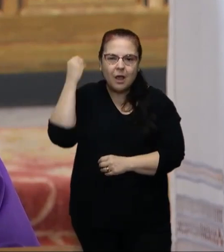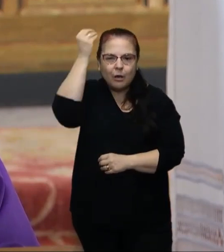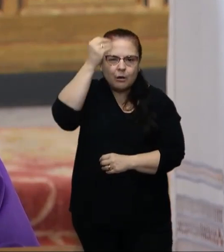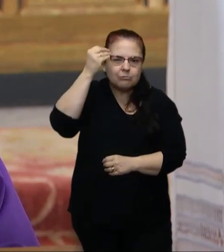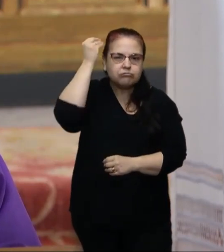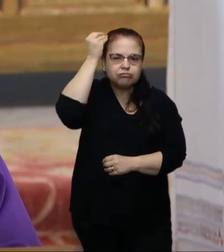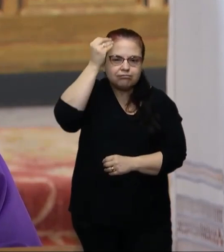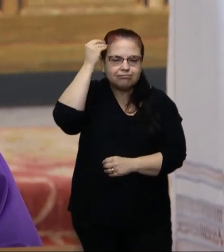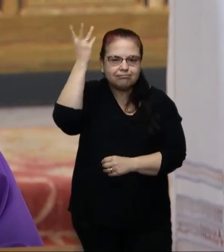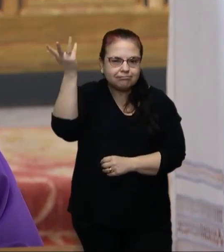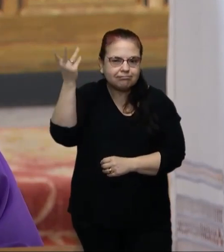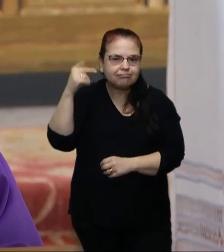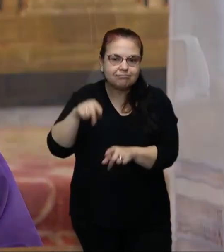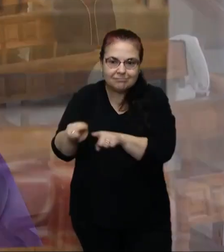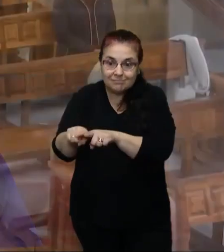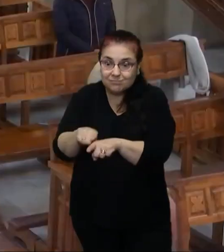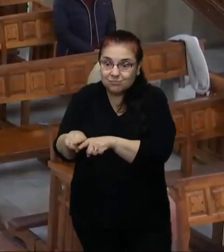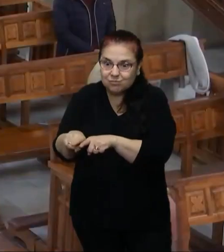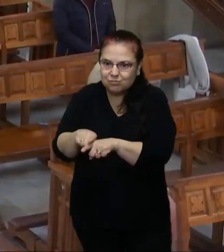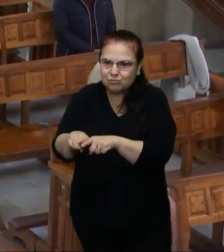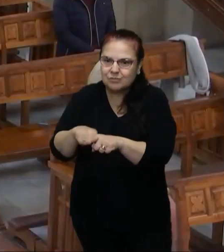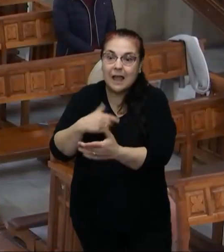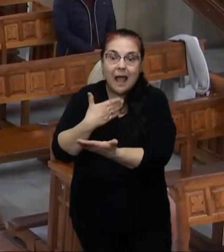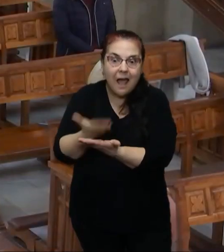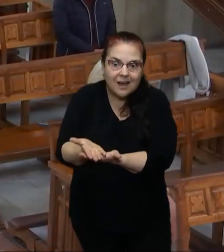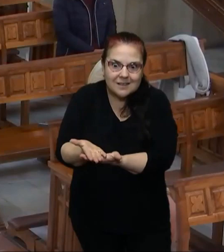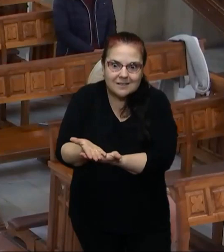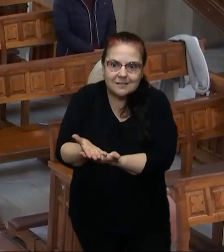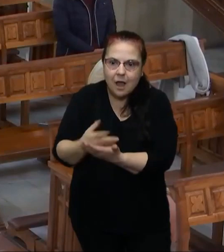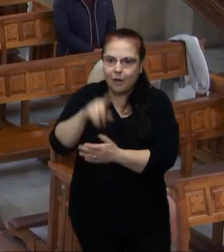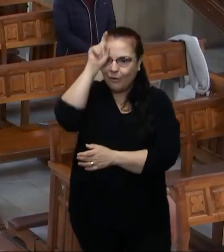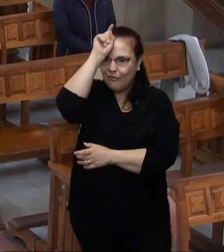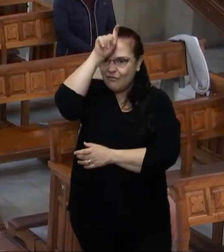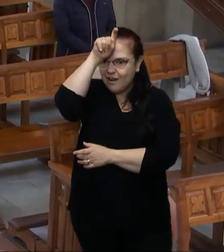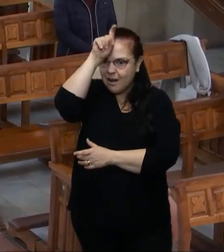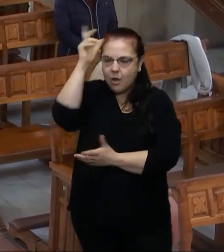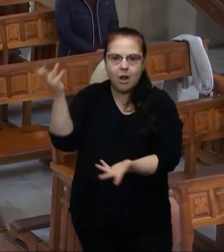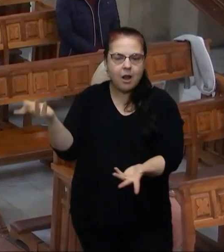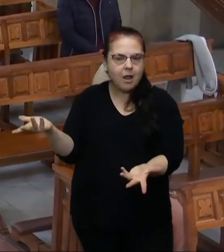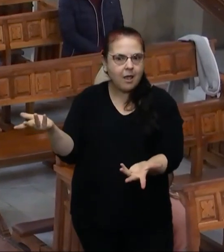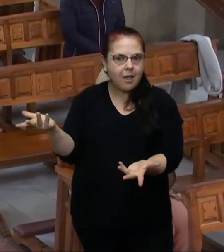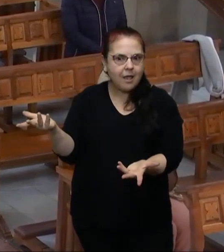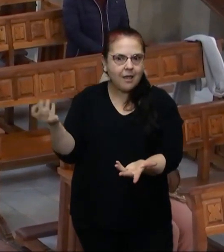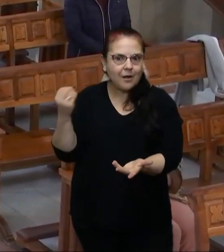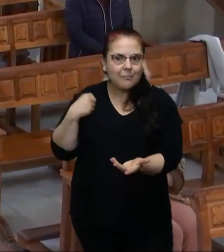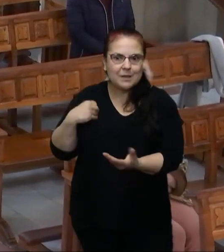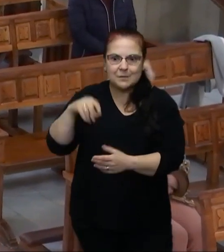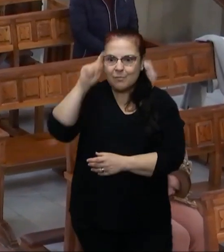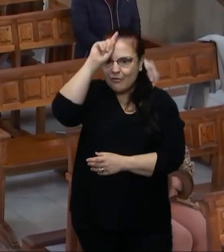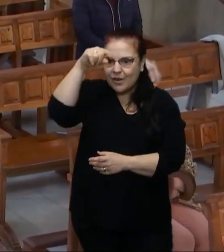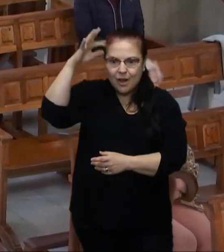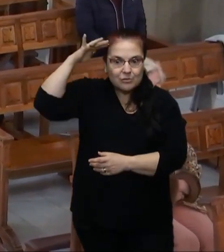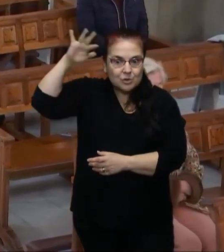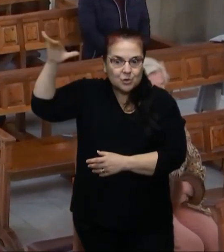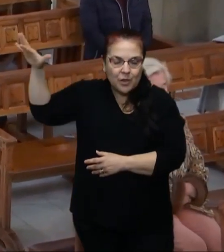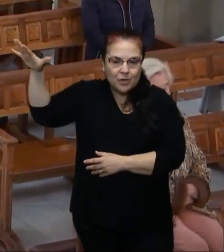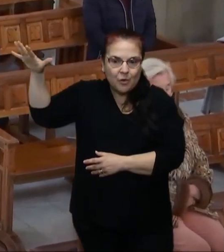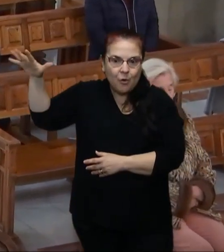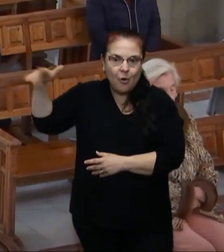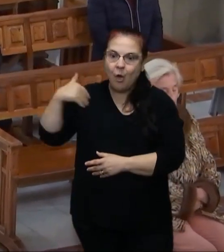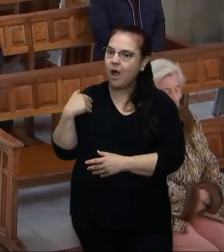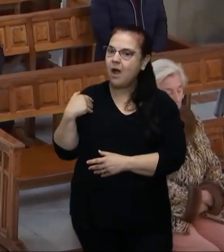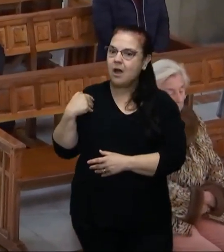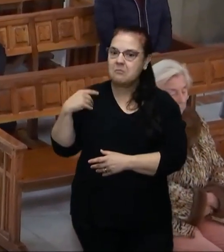el rumor llega hasta el faraón. Y cuando tiene el mismo faraón un sueño y no pueden